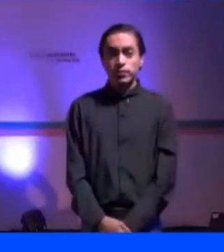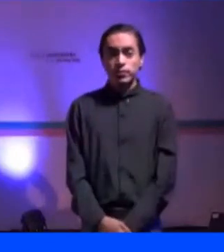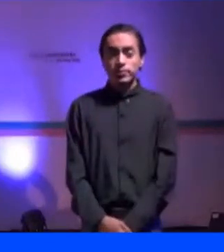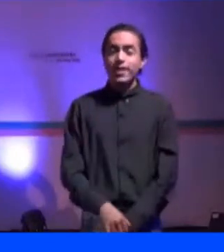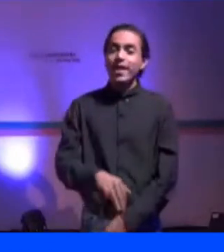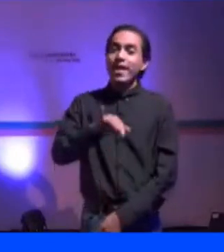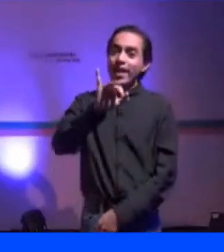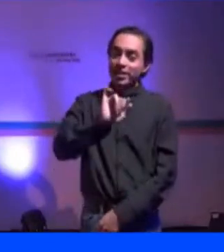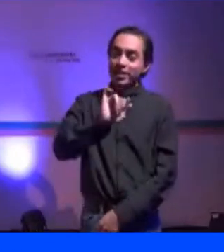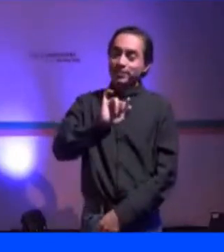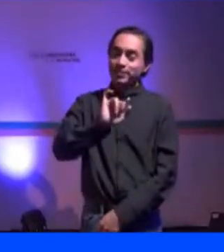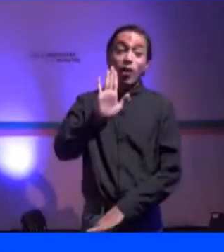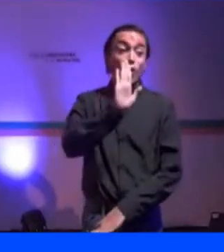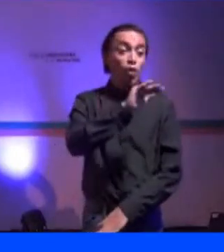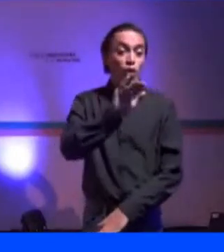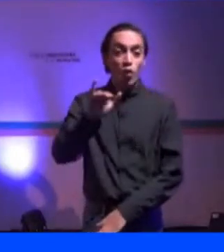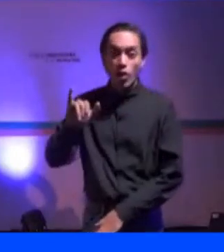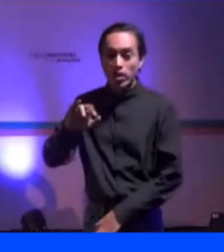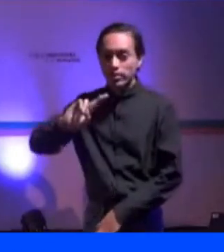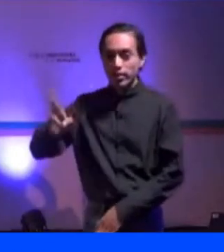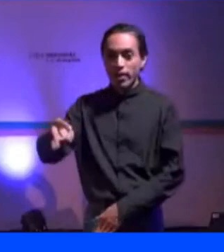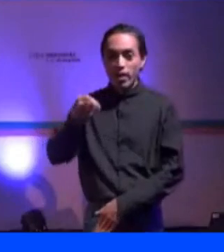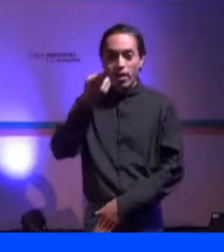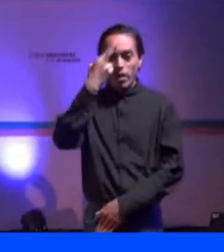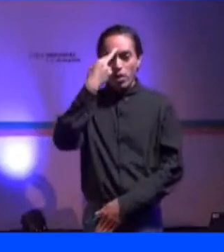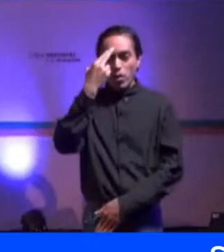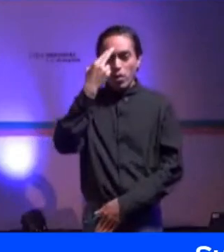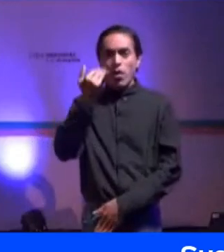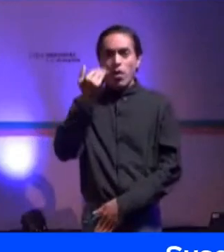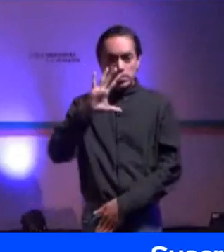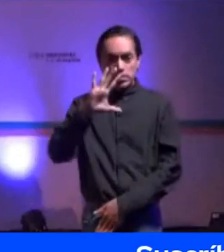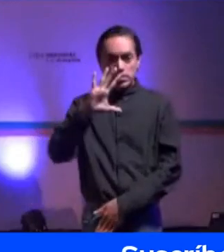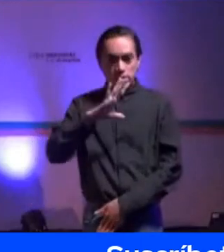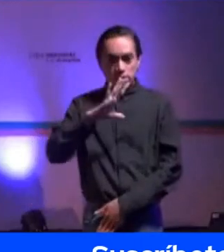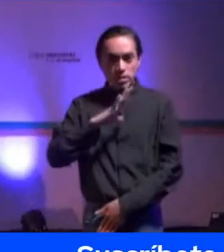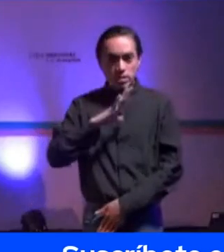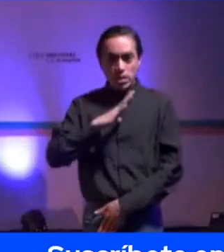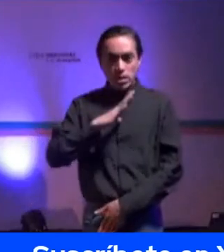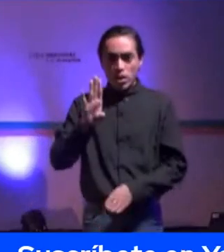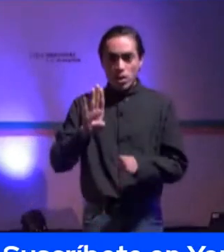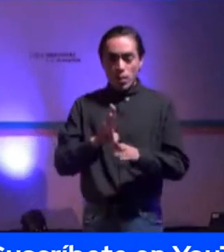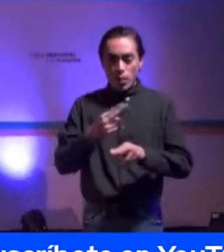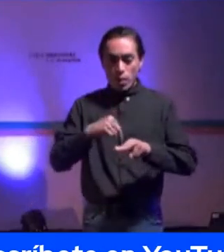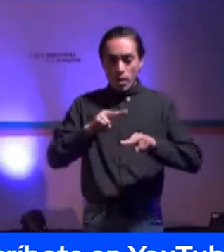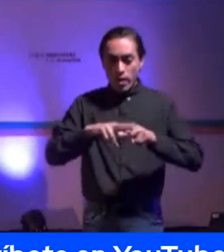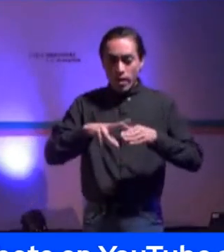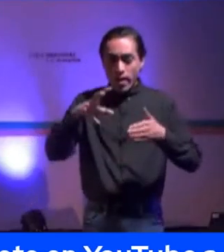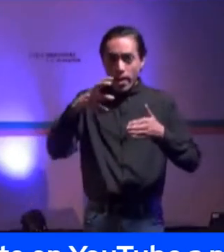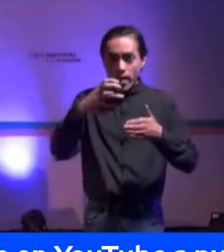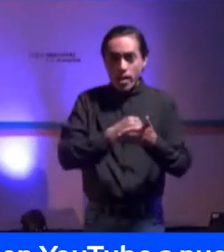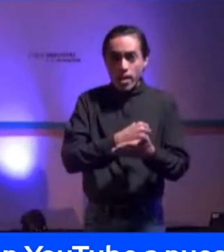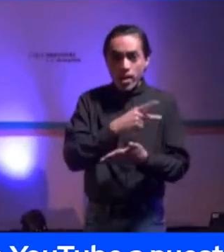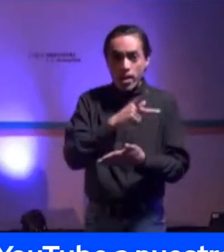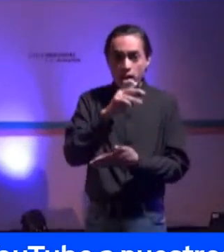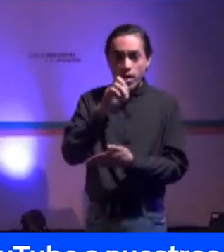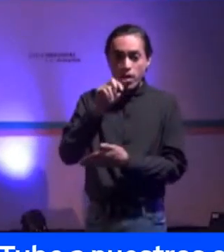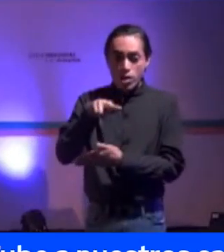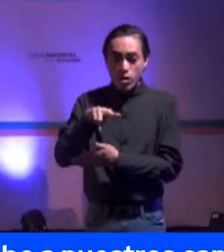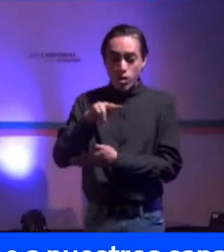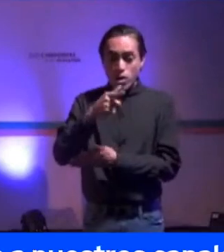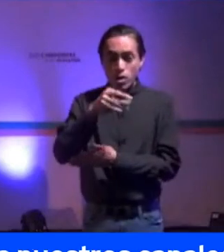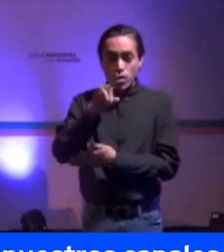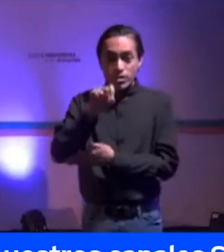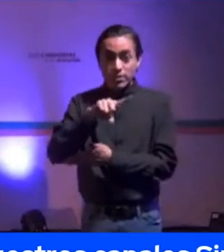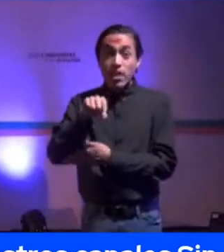Ah, sí, oigan, me está recordando ella, el que sí tenía ganado un asiento aquí era el Pelón Gomis. Él sí escribió El Pelón en tiempos